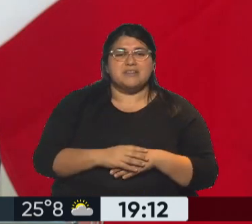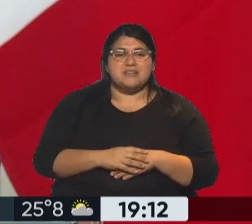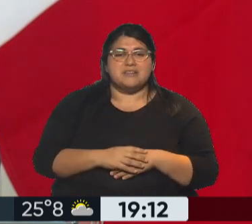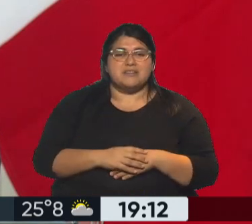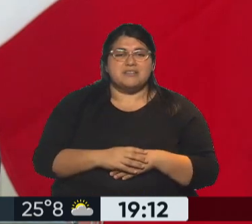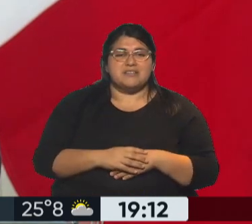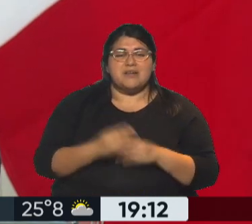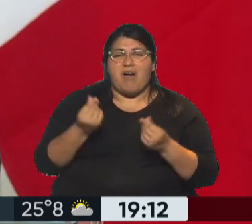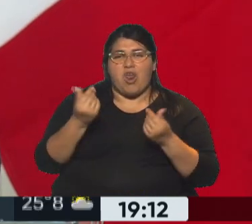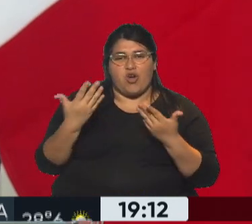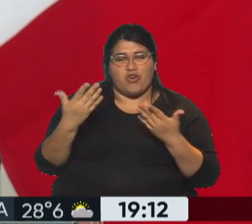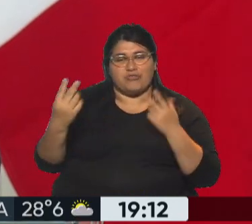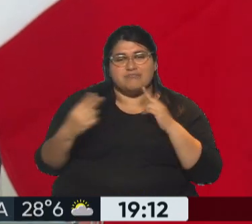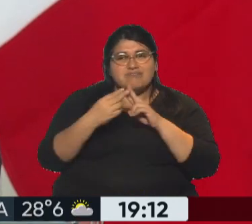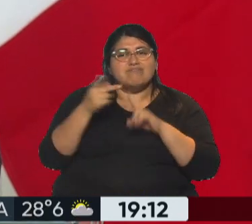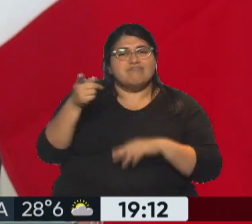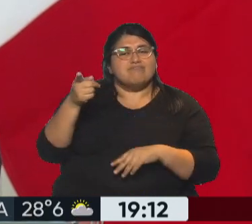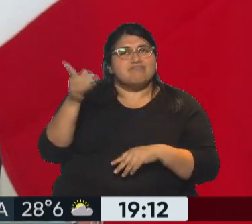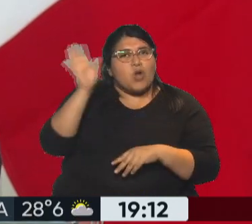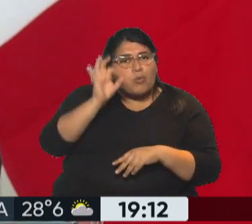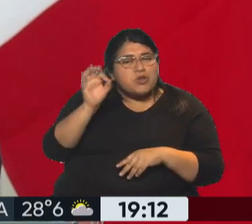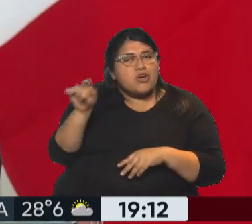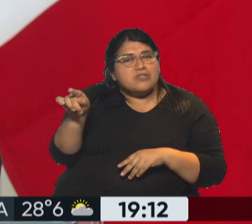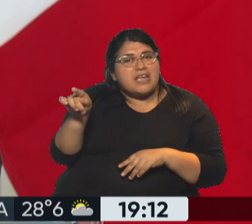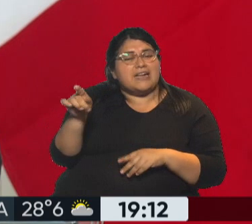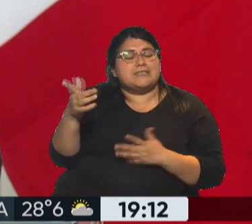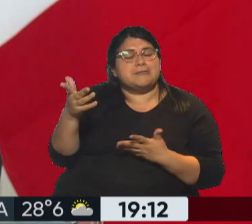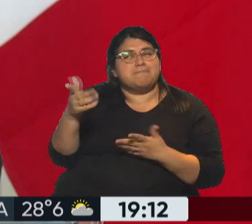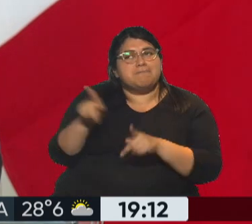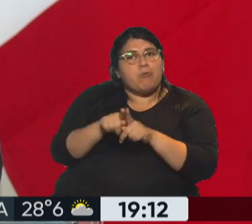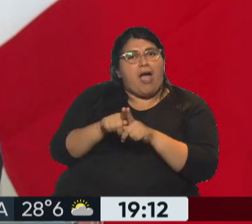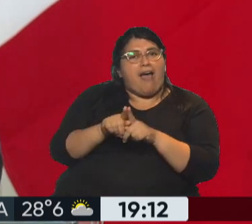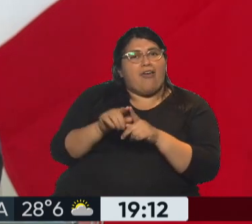me sirve de mucho, porque es una mirada que valoro de Europa.